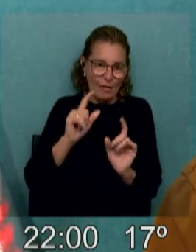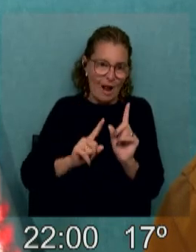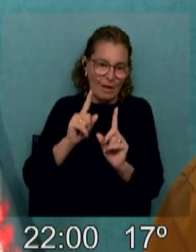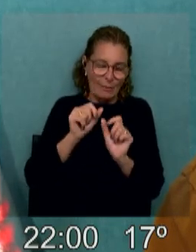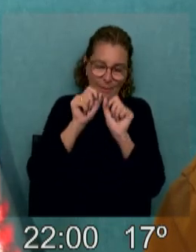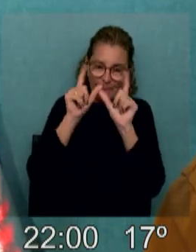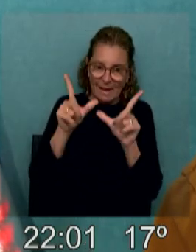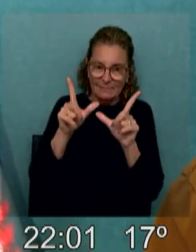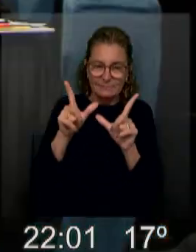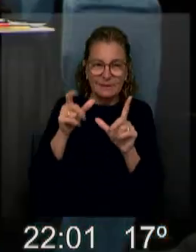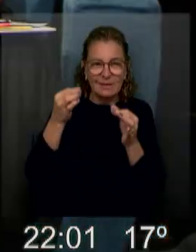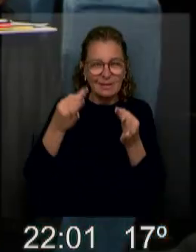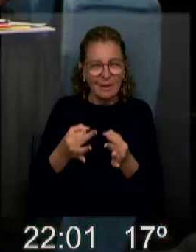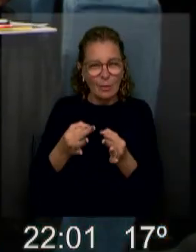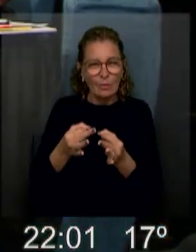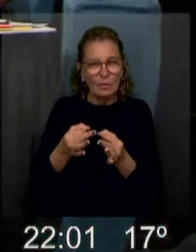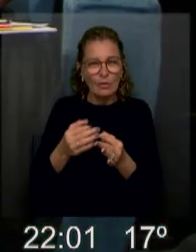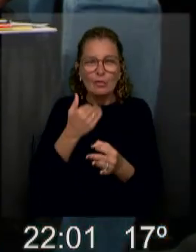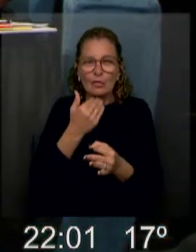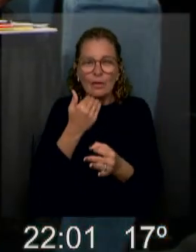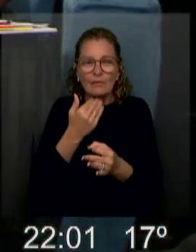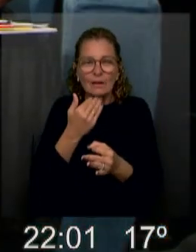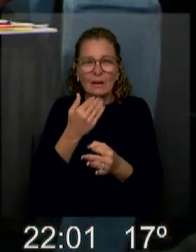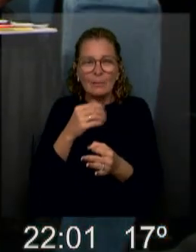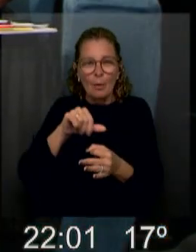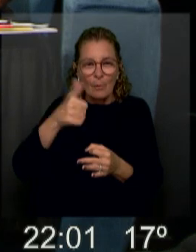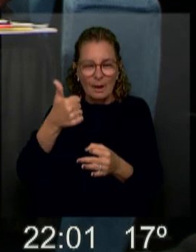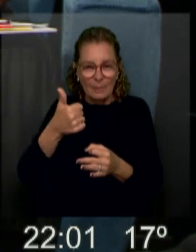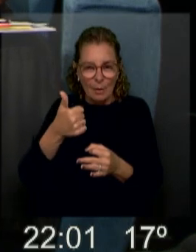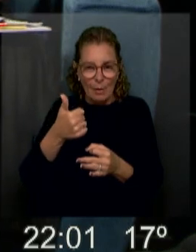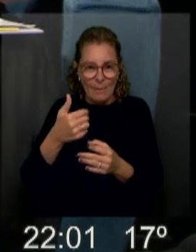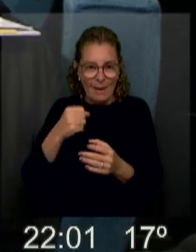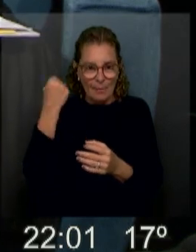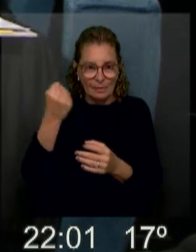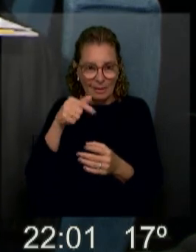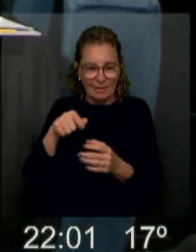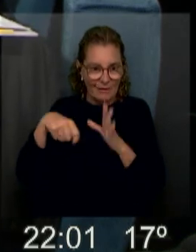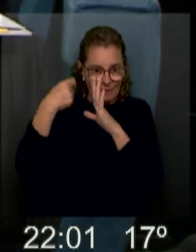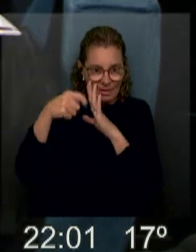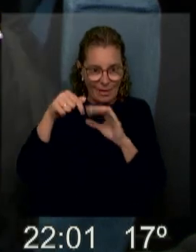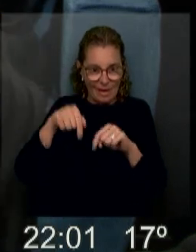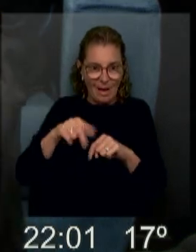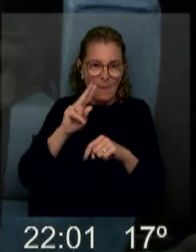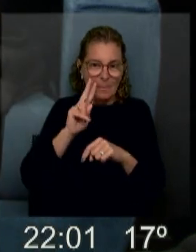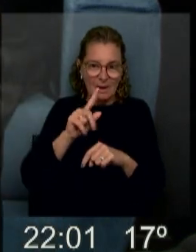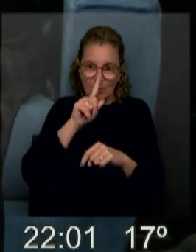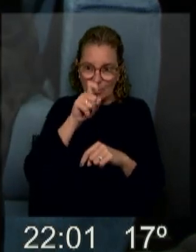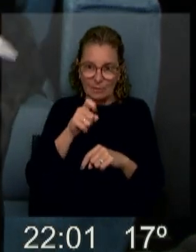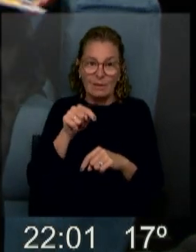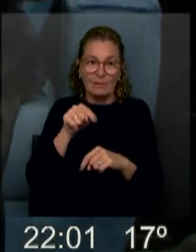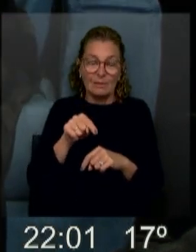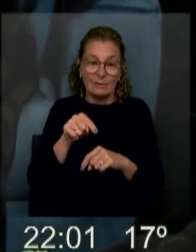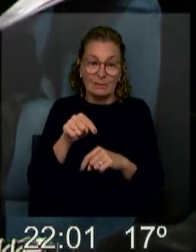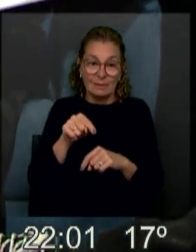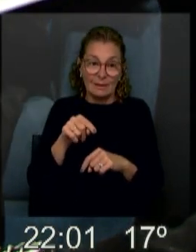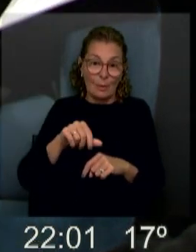llamó la atención. No, y seguramente no sabían que iban a tener el premio mayor, que es que ese video se pase acá en Miramontevideo. Por supuesto. Y eso es